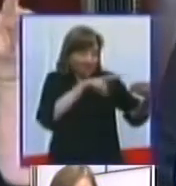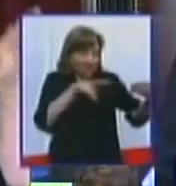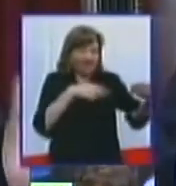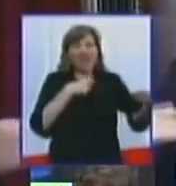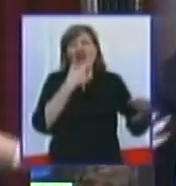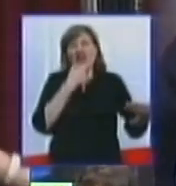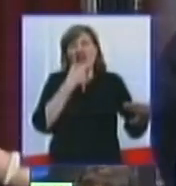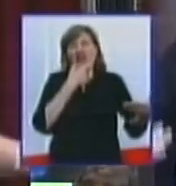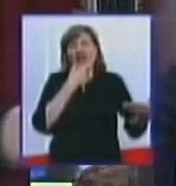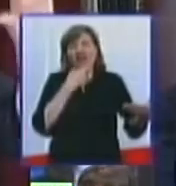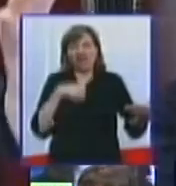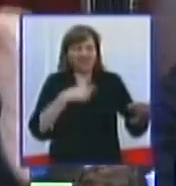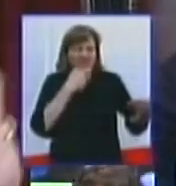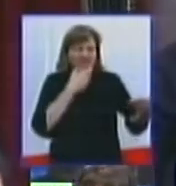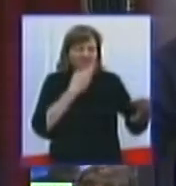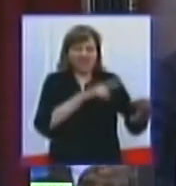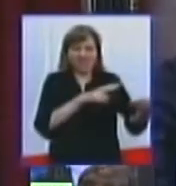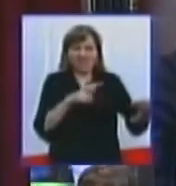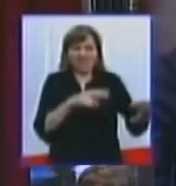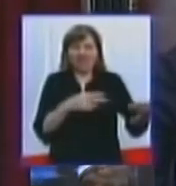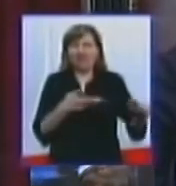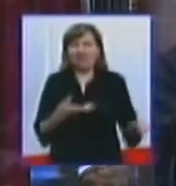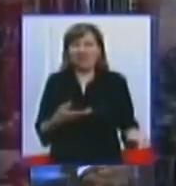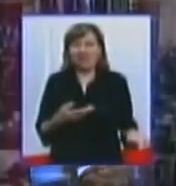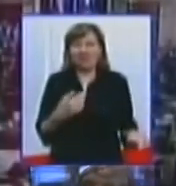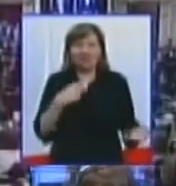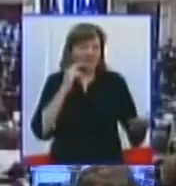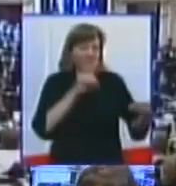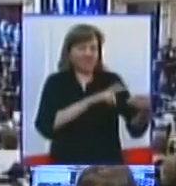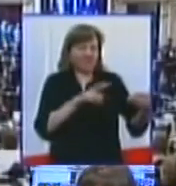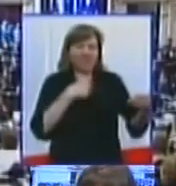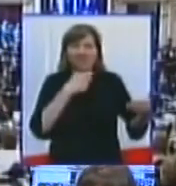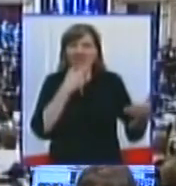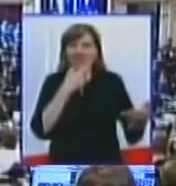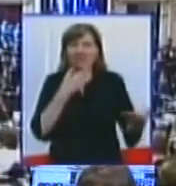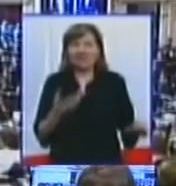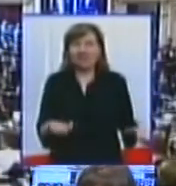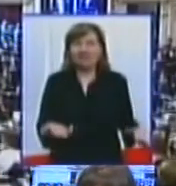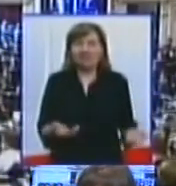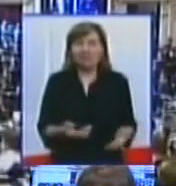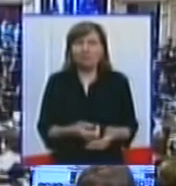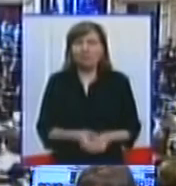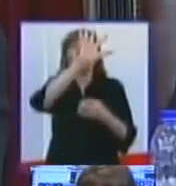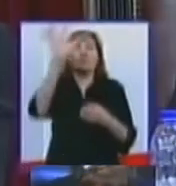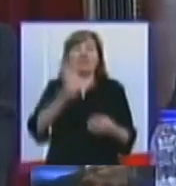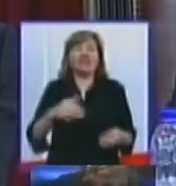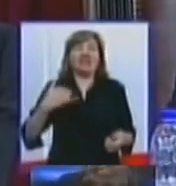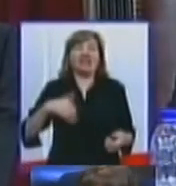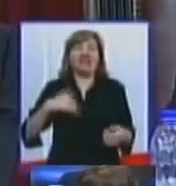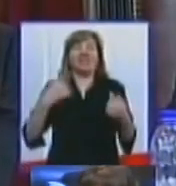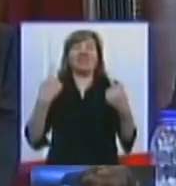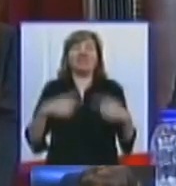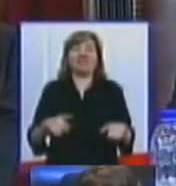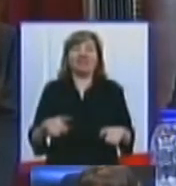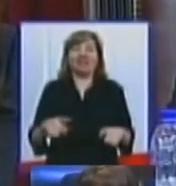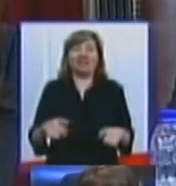educación para la gente, de su gente, por más favor. Educadita, por favor. Presidencio. Gracias. Y después dicen que